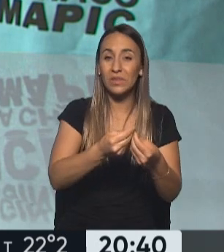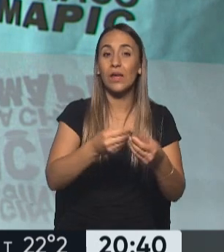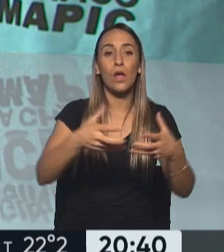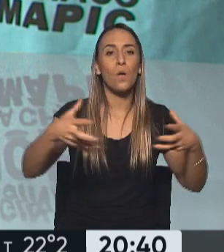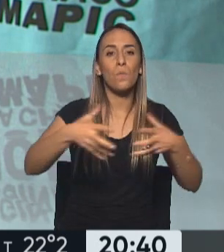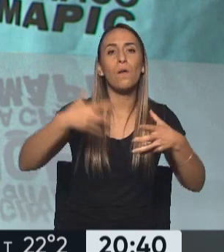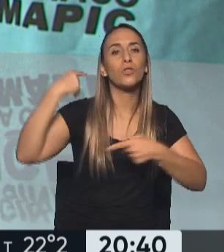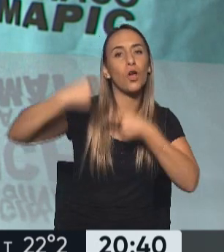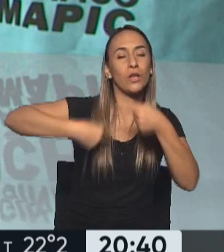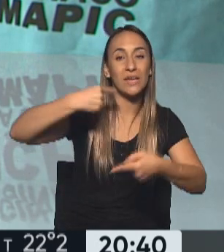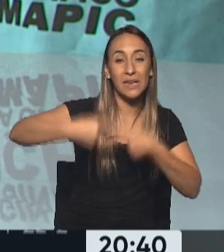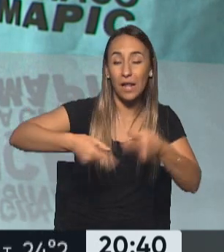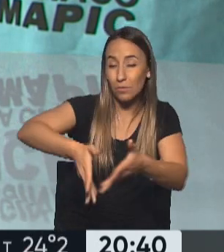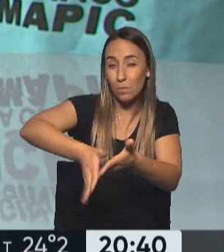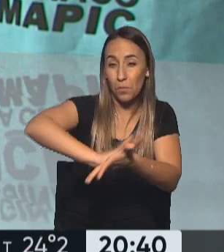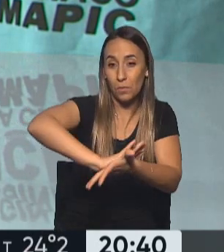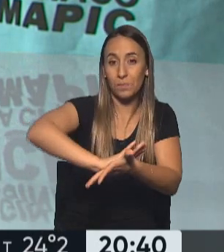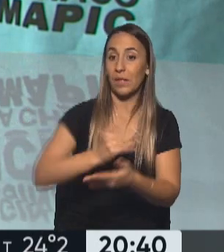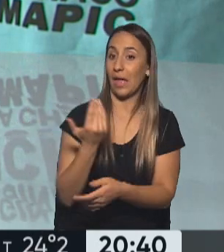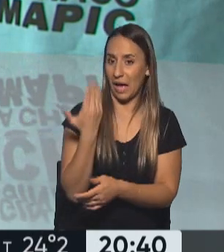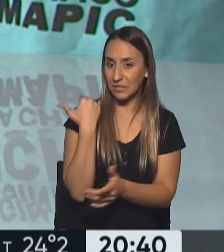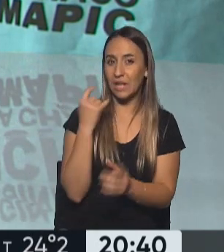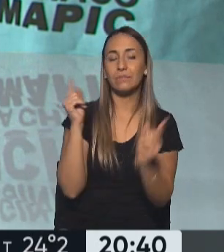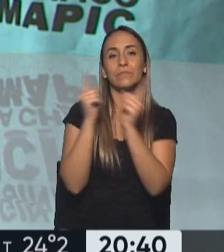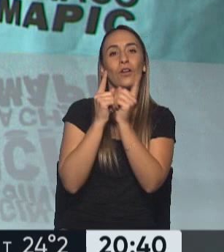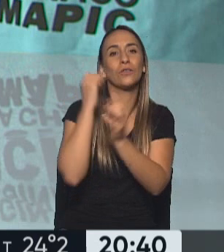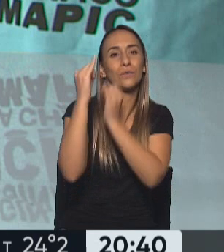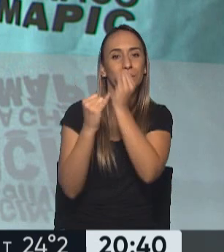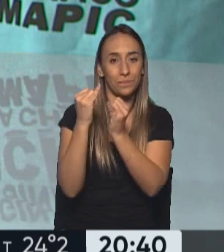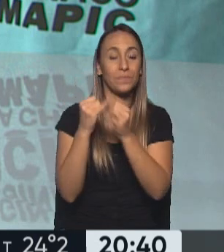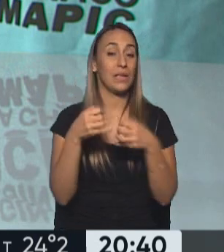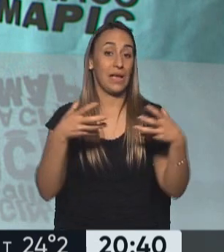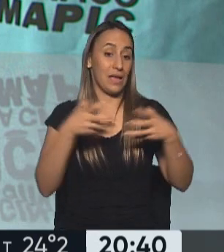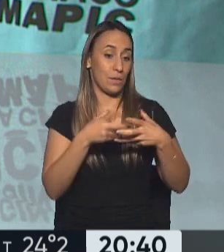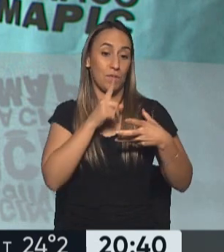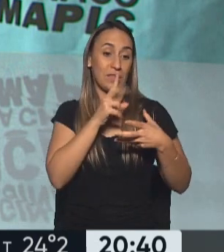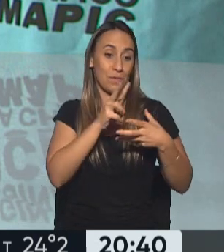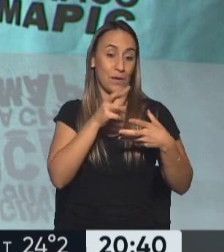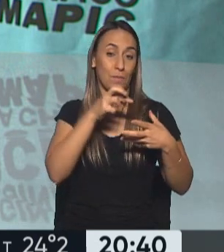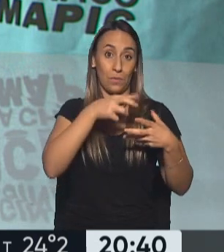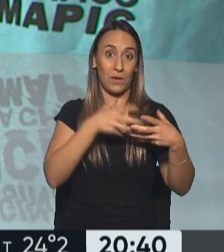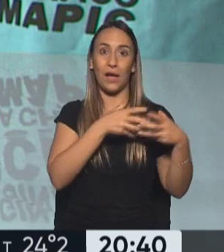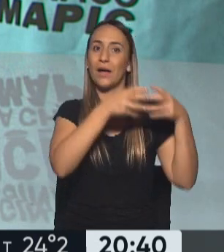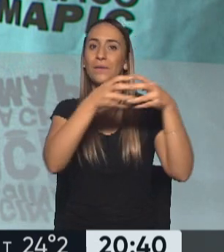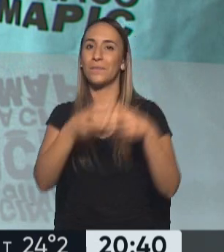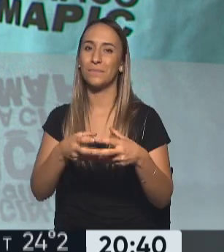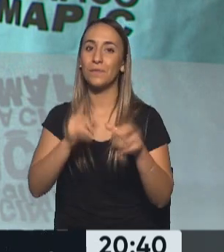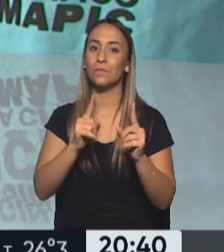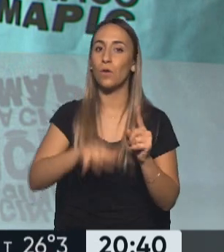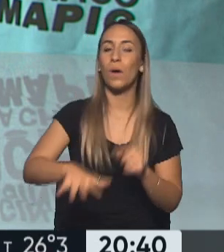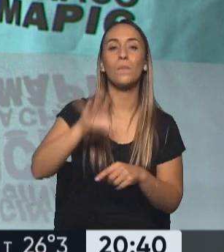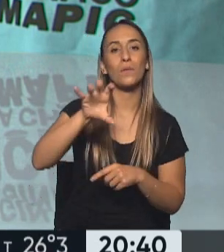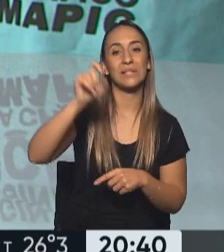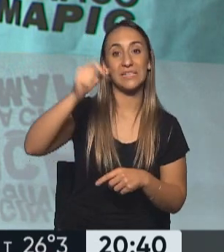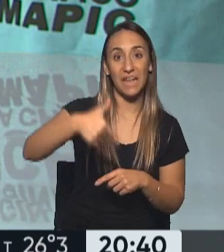pueblos originarios. Ayer ya adelantábamos el tema. Un equipo de la televisión pública está en el lugar. A propósito de este tema,